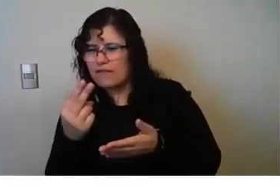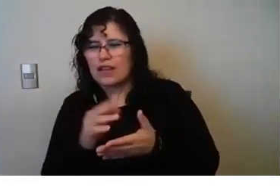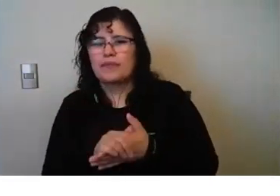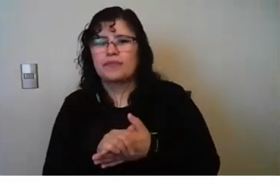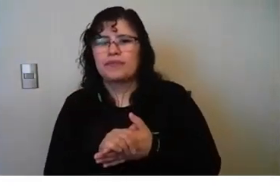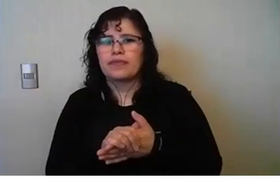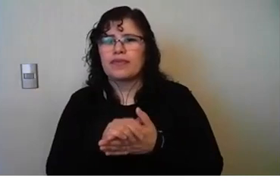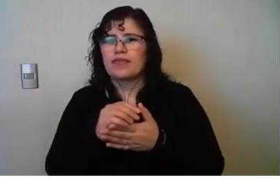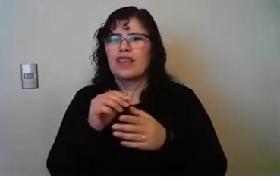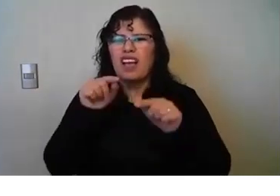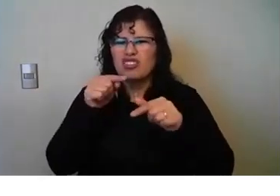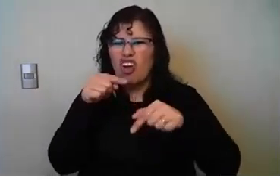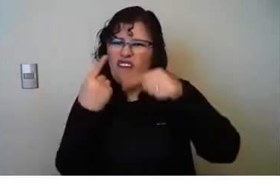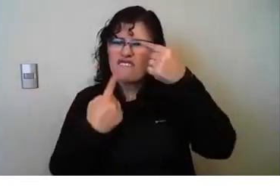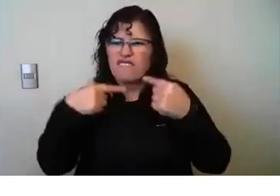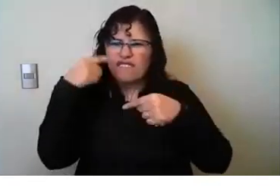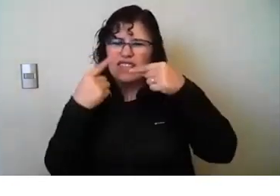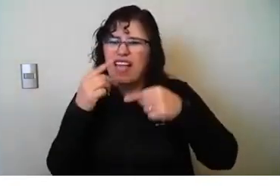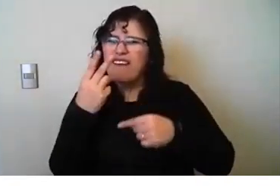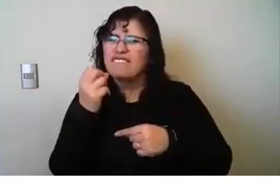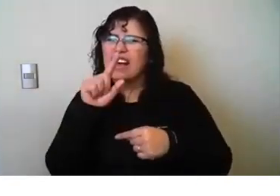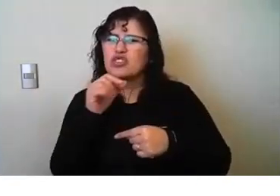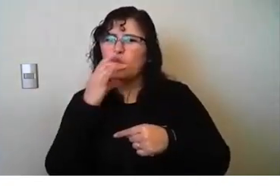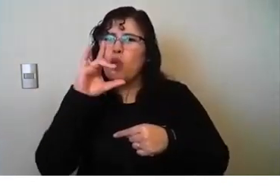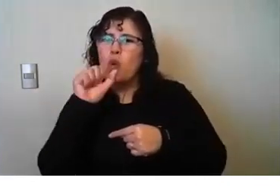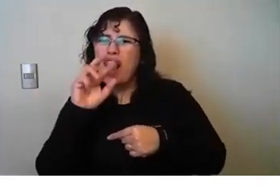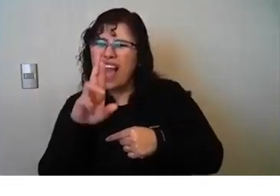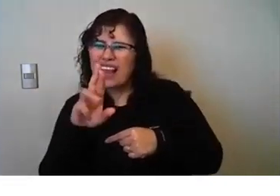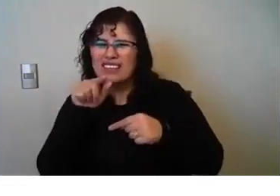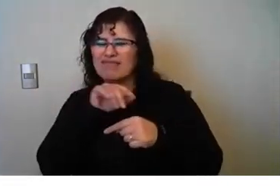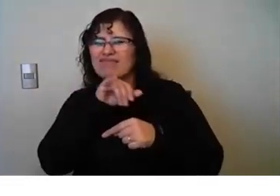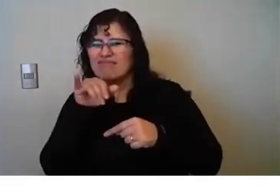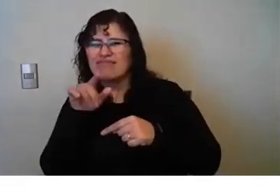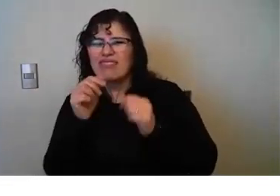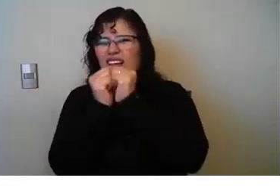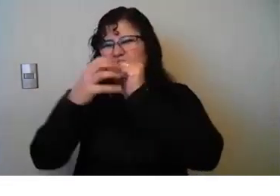vasculares asociados a estas arterias. Y si se fijan, acá estamos